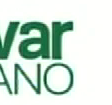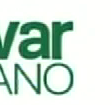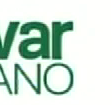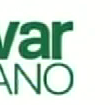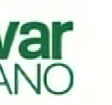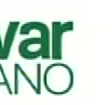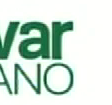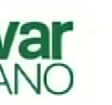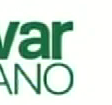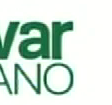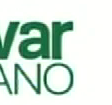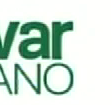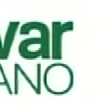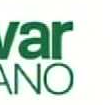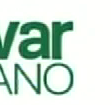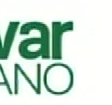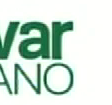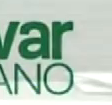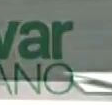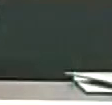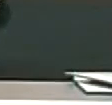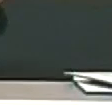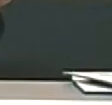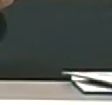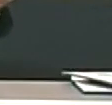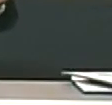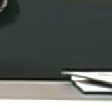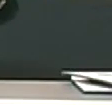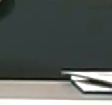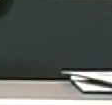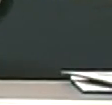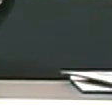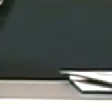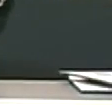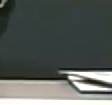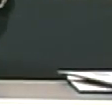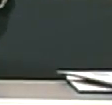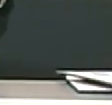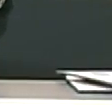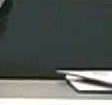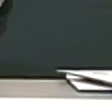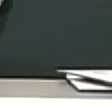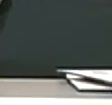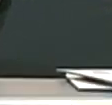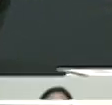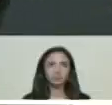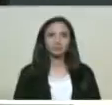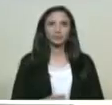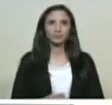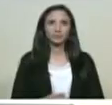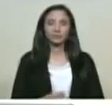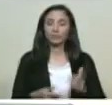20 bolívares. Y aquí está el jaguar venezolano.